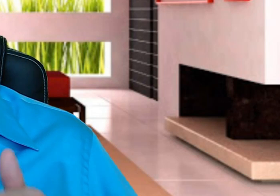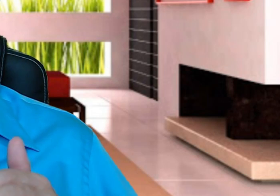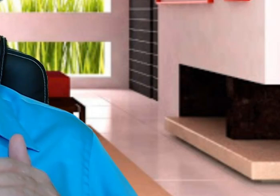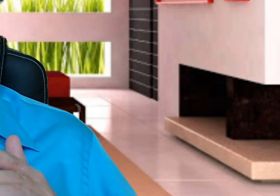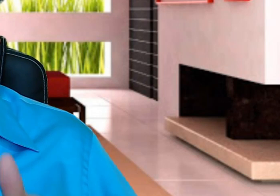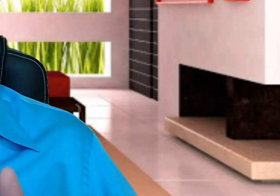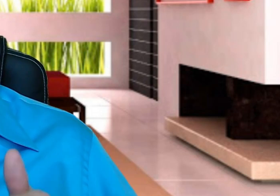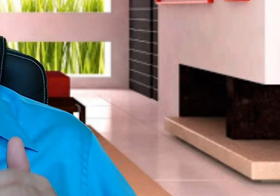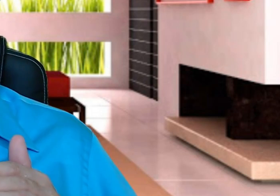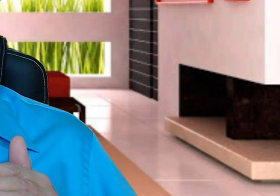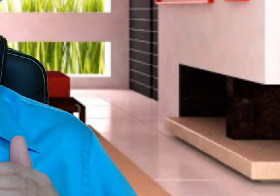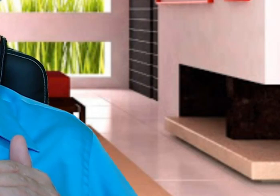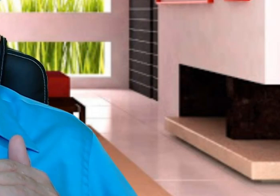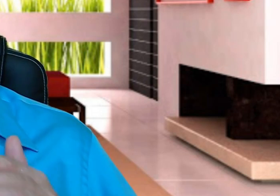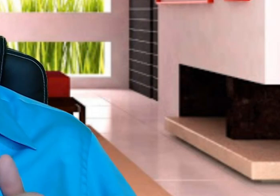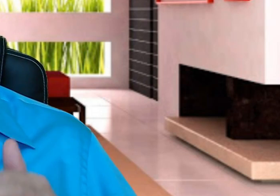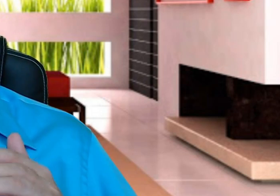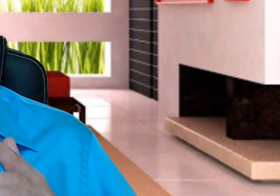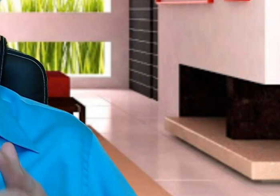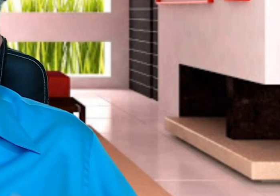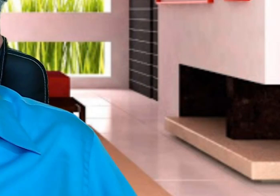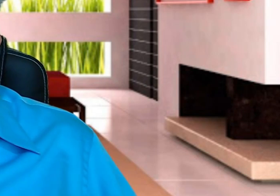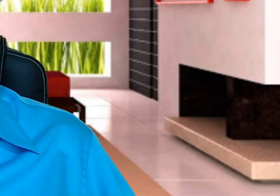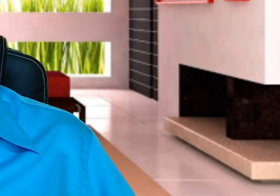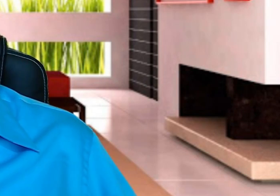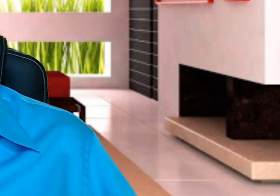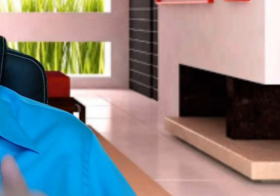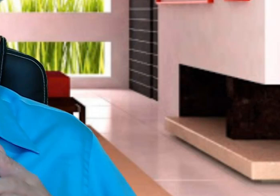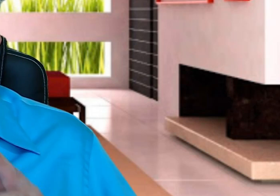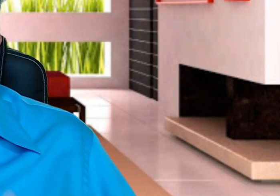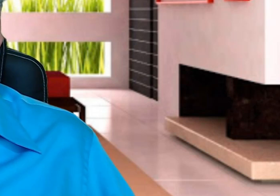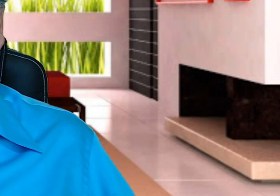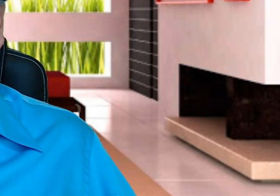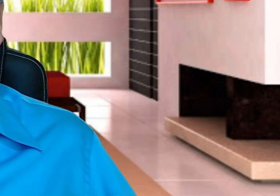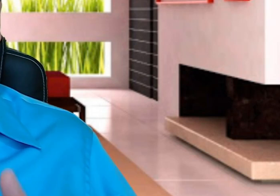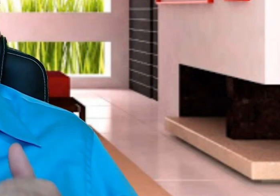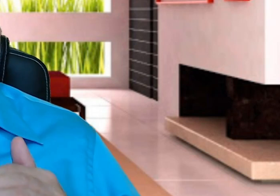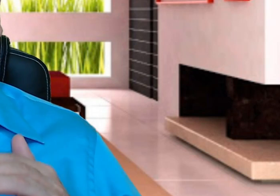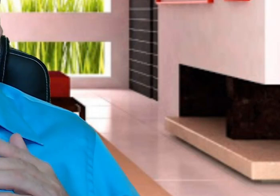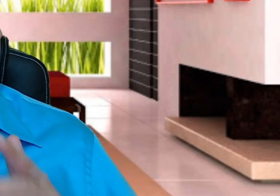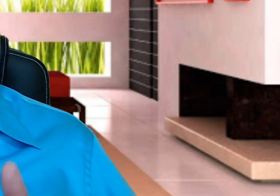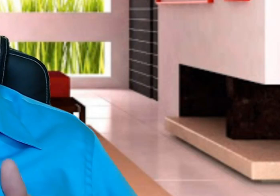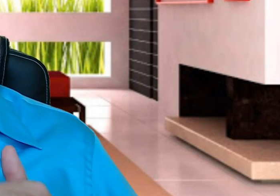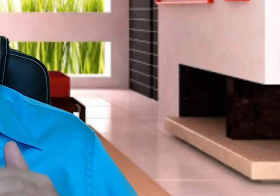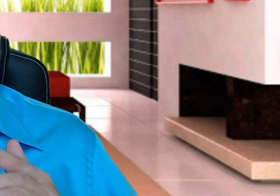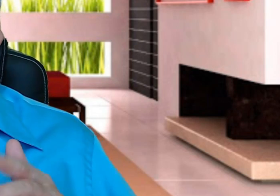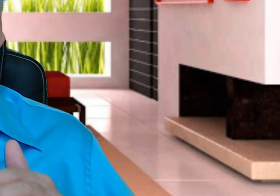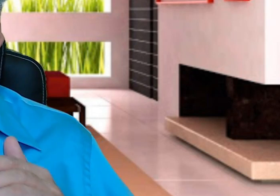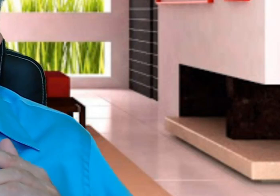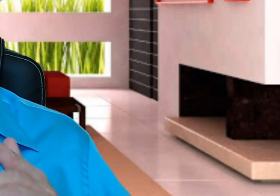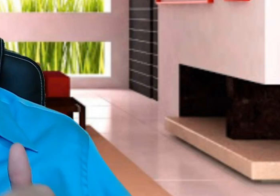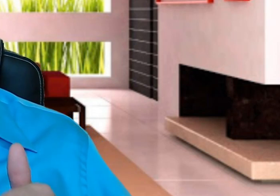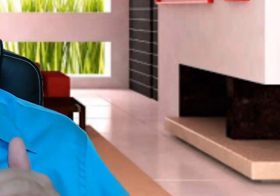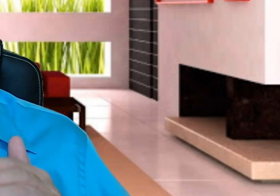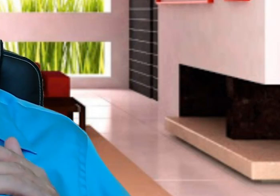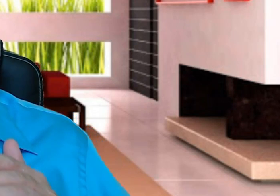que Osorio Chong estaba enterado de todos, amigas y amigos. Me despido de esta información. Ya